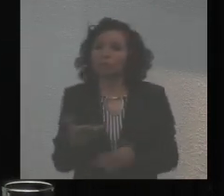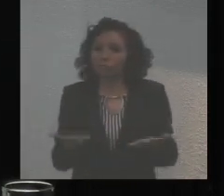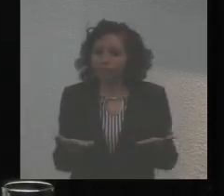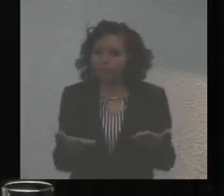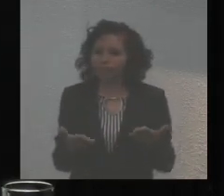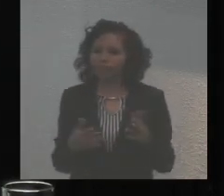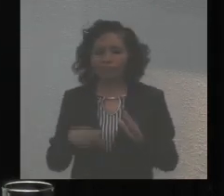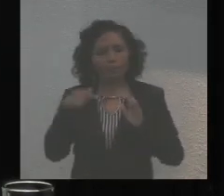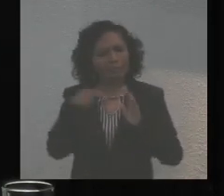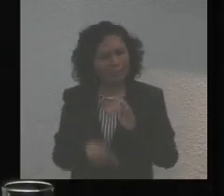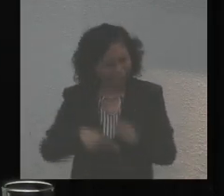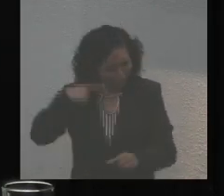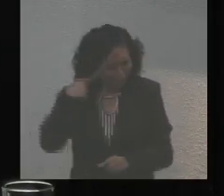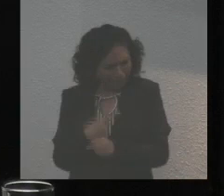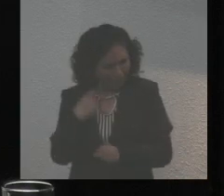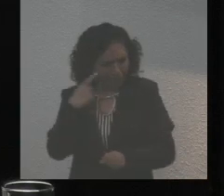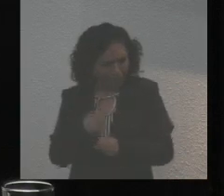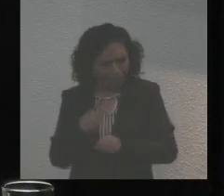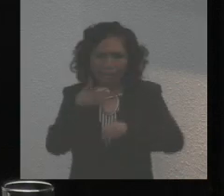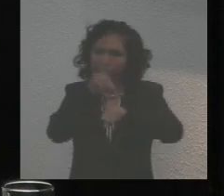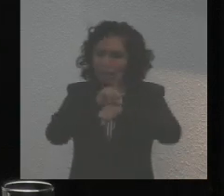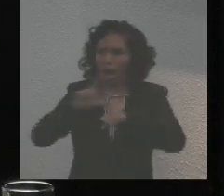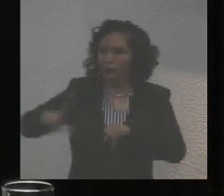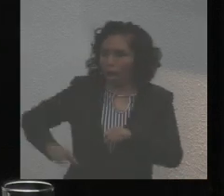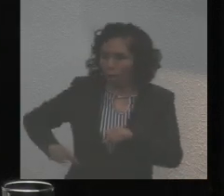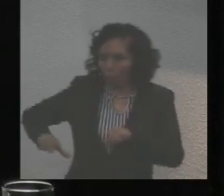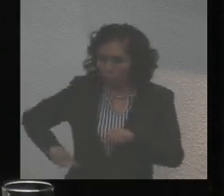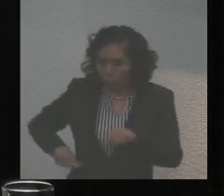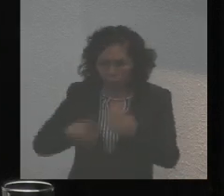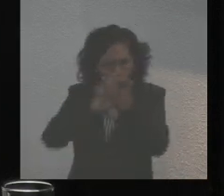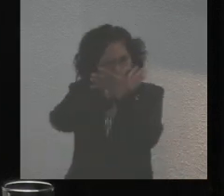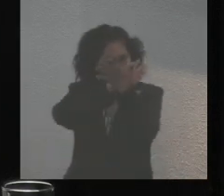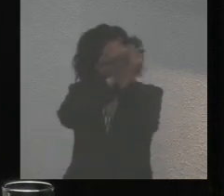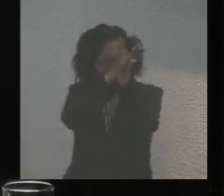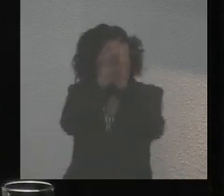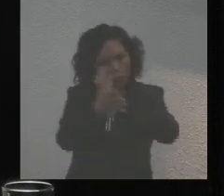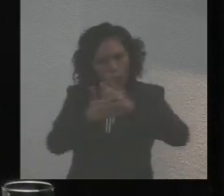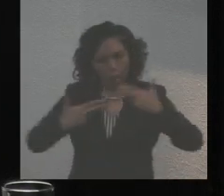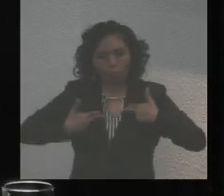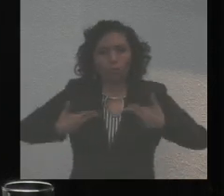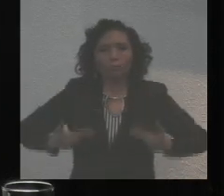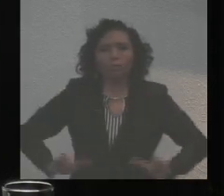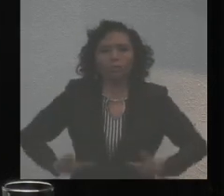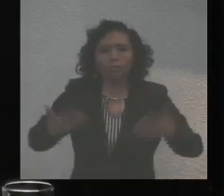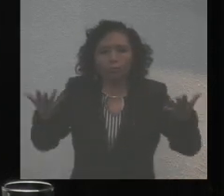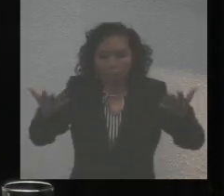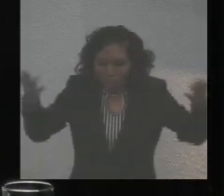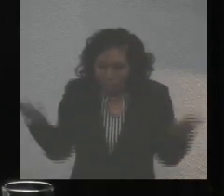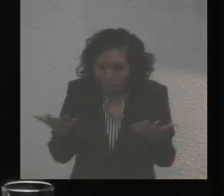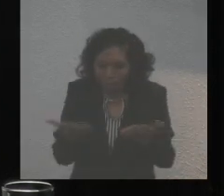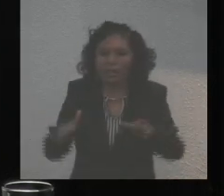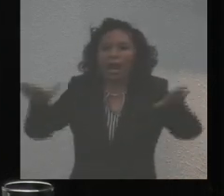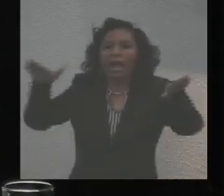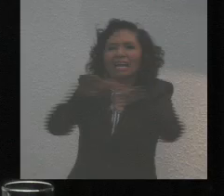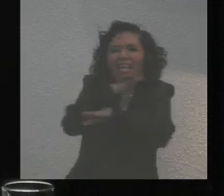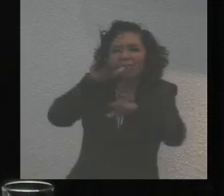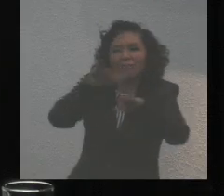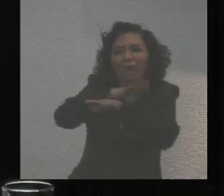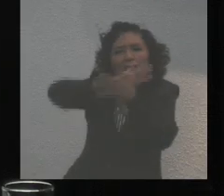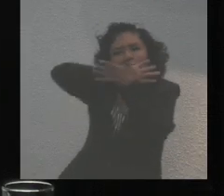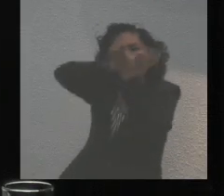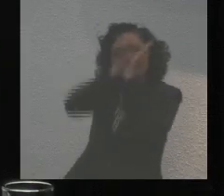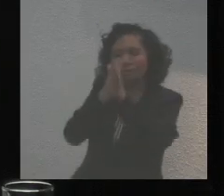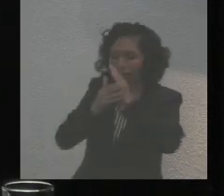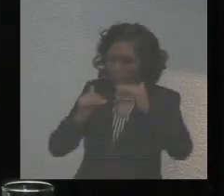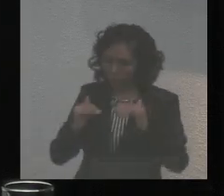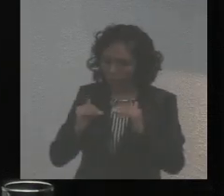propusimos desde el primer día de este gobierno transformador y humanista a generar las condiciones para cerrar las